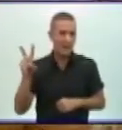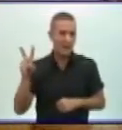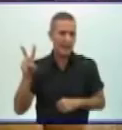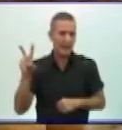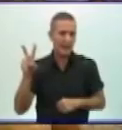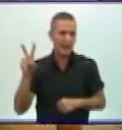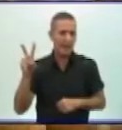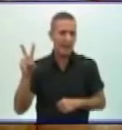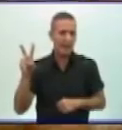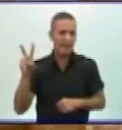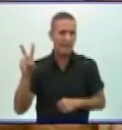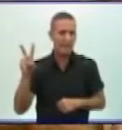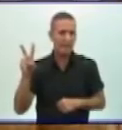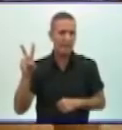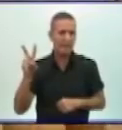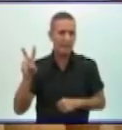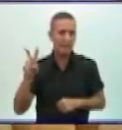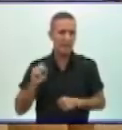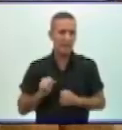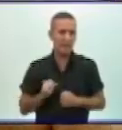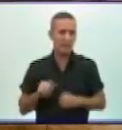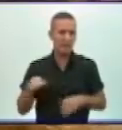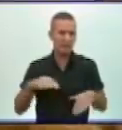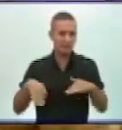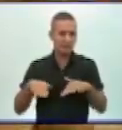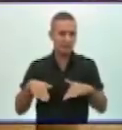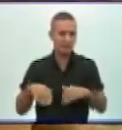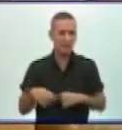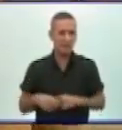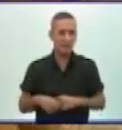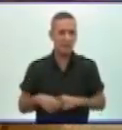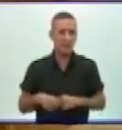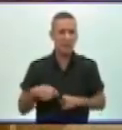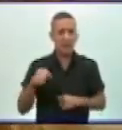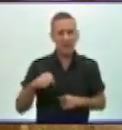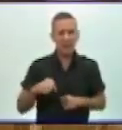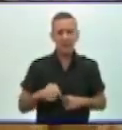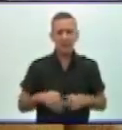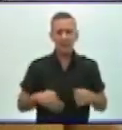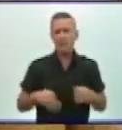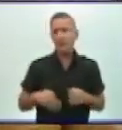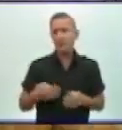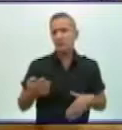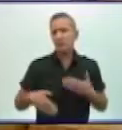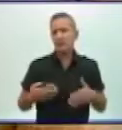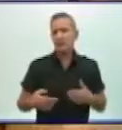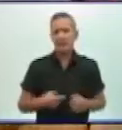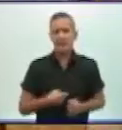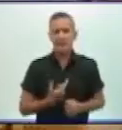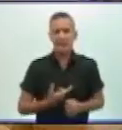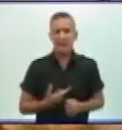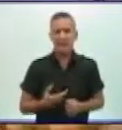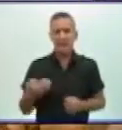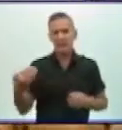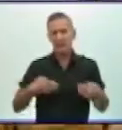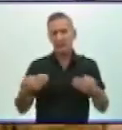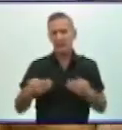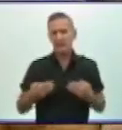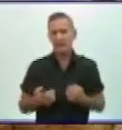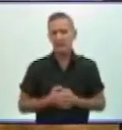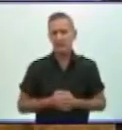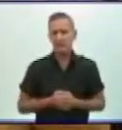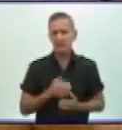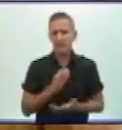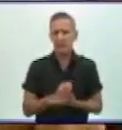acampada. Pero aunque tú seas el DJ Raider. Pero eso es una actividad cultural. De verdad, hay que participar. Mira, la escuela es para